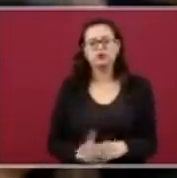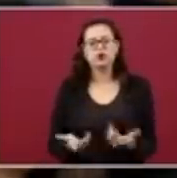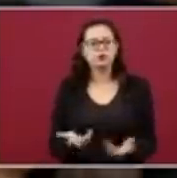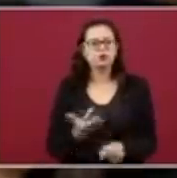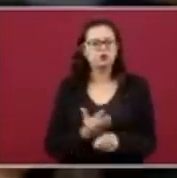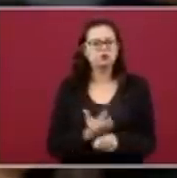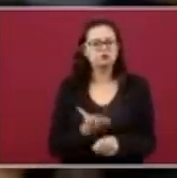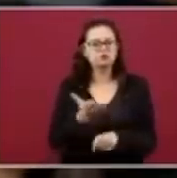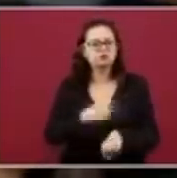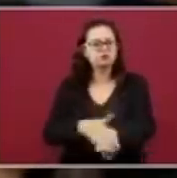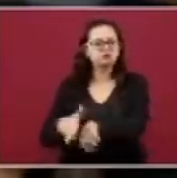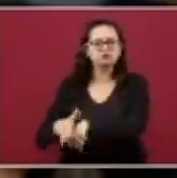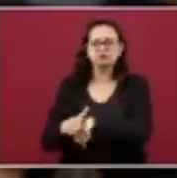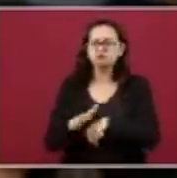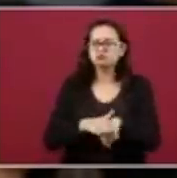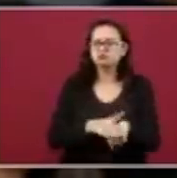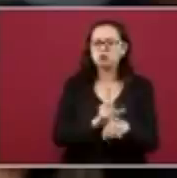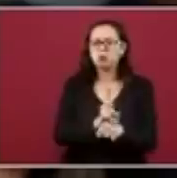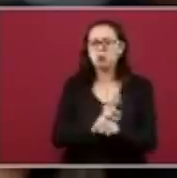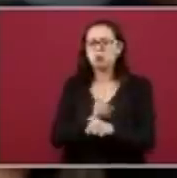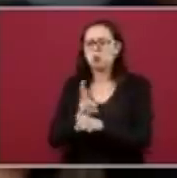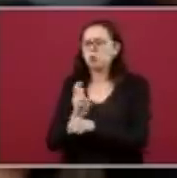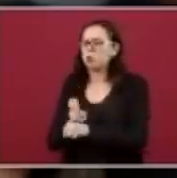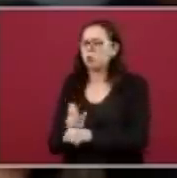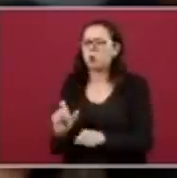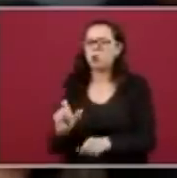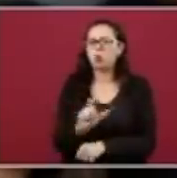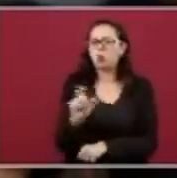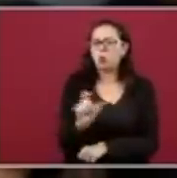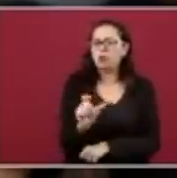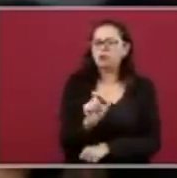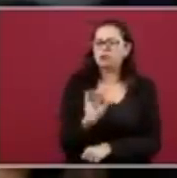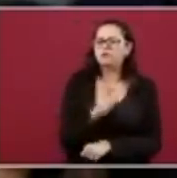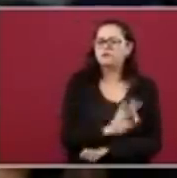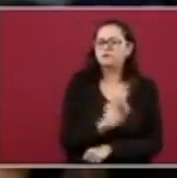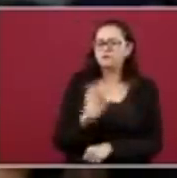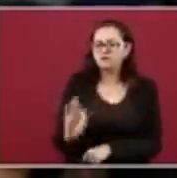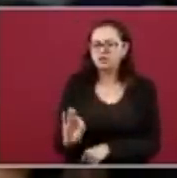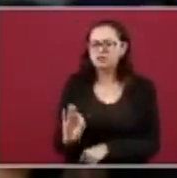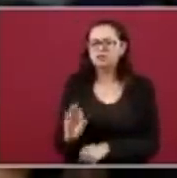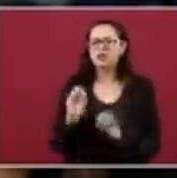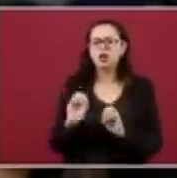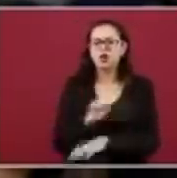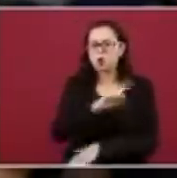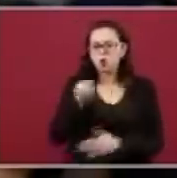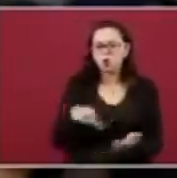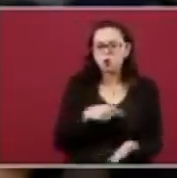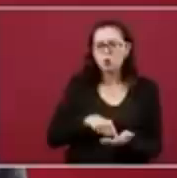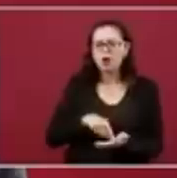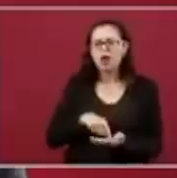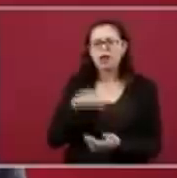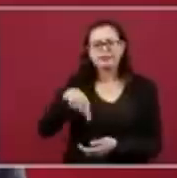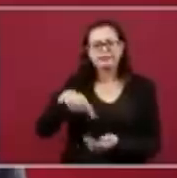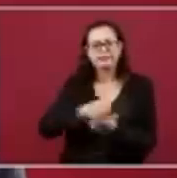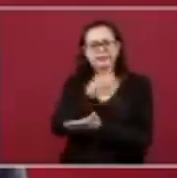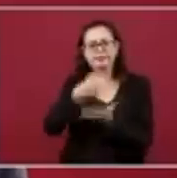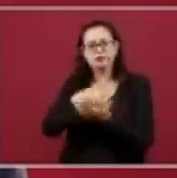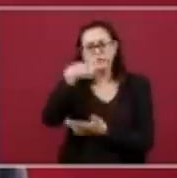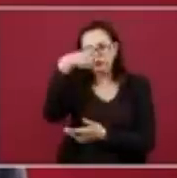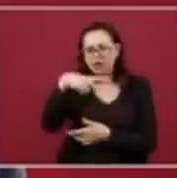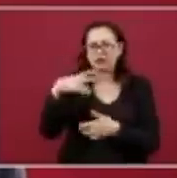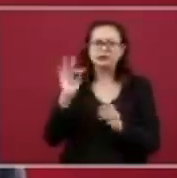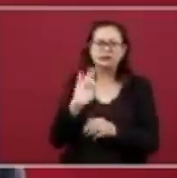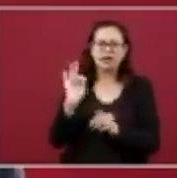convocatoria. ¿Pondría usted alguna fecha y ofrecería usted alguna instalación aquí en la Ciudad de México, el